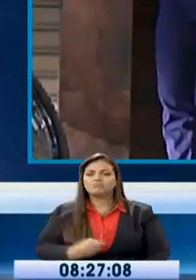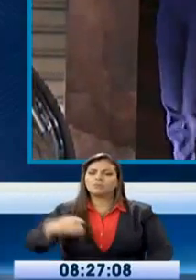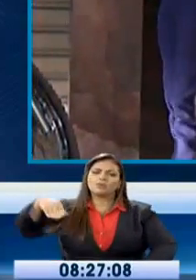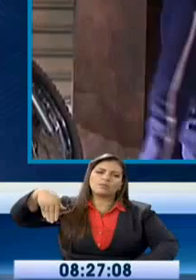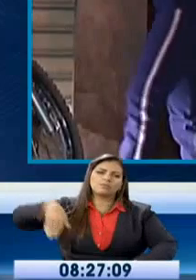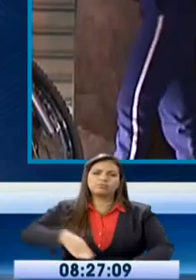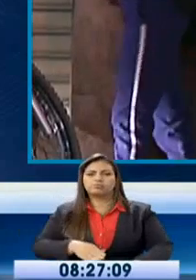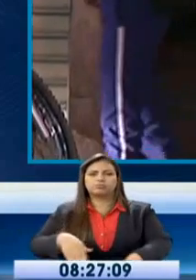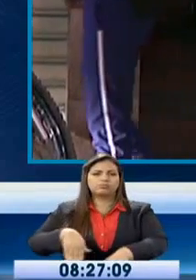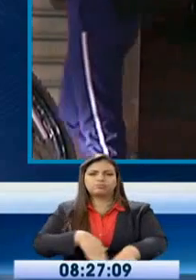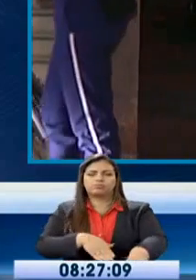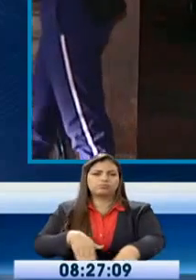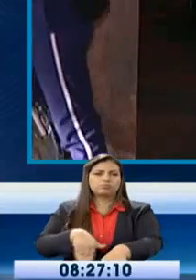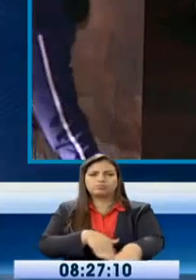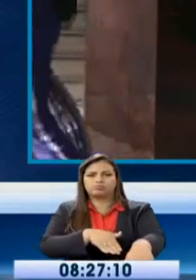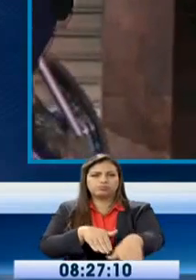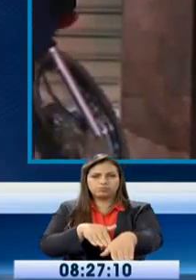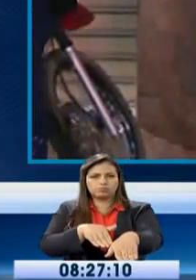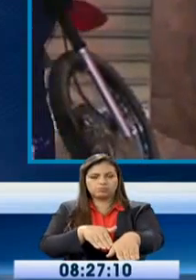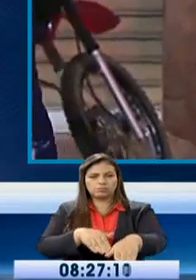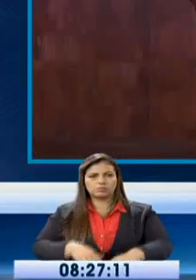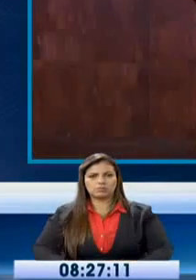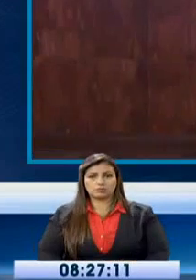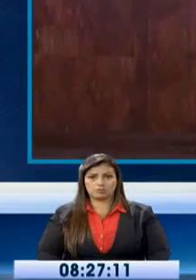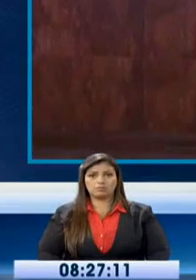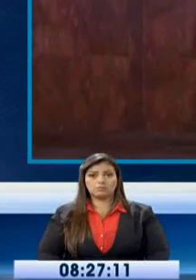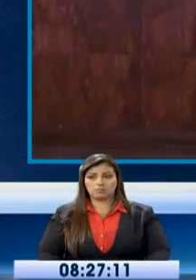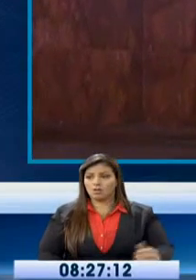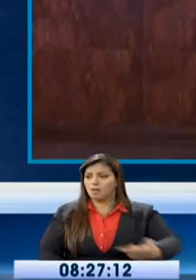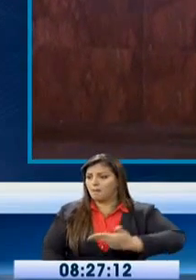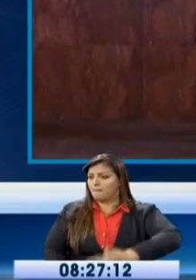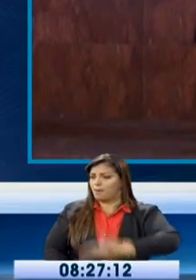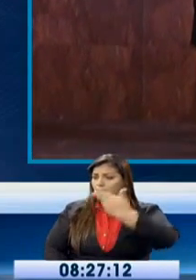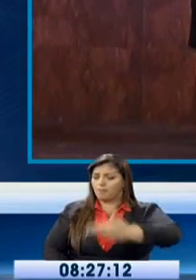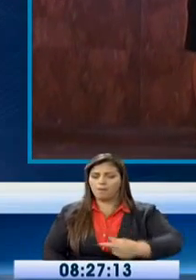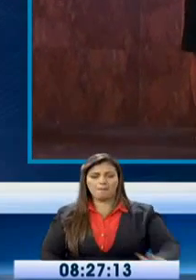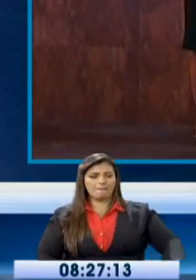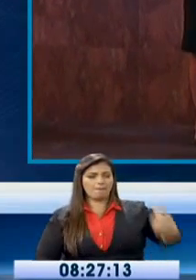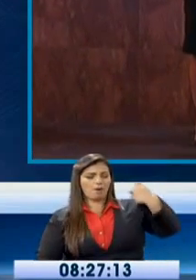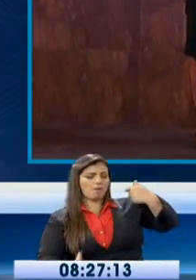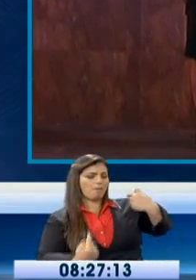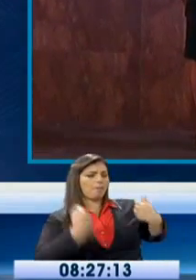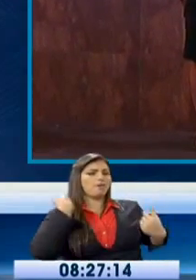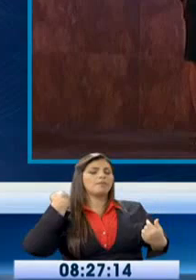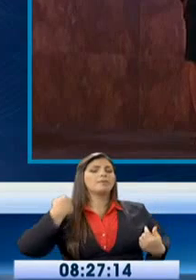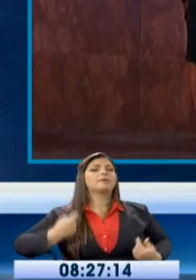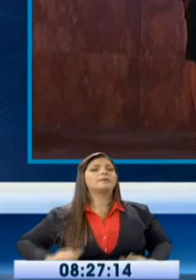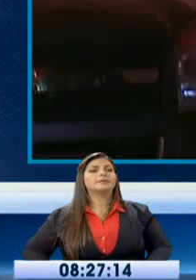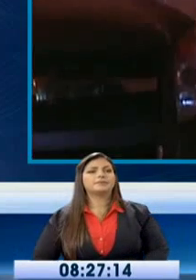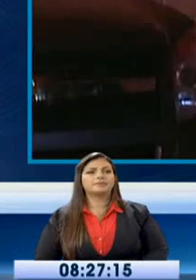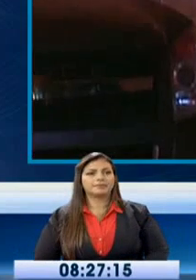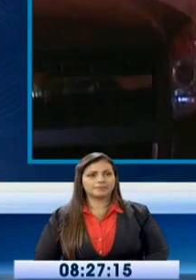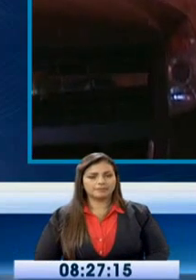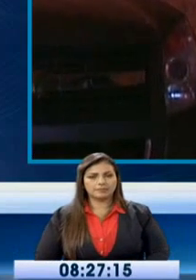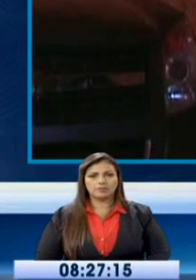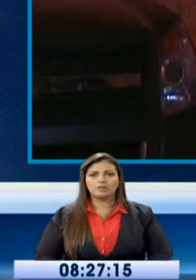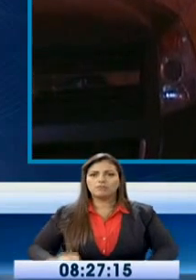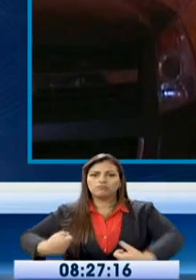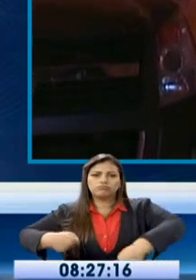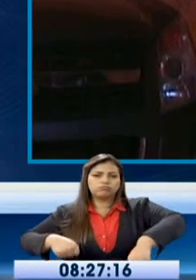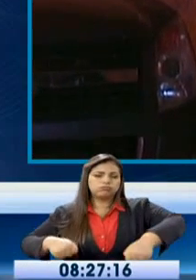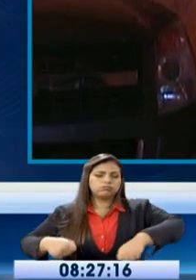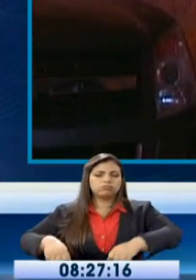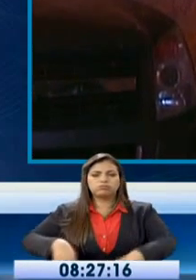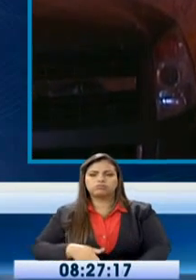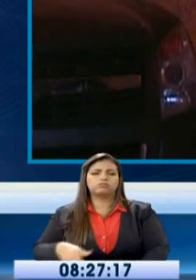No alcanzaron a herirlo. Las balas no. a herirlo. Incluso estando drogado, que pierda conocimiento en medio del puente y se desbarata el pobre muchacho y pueda perder hasta